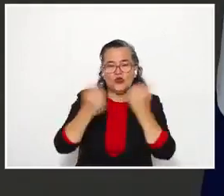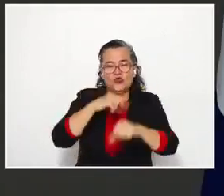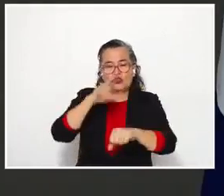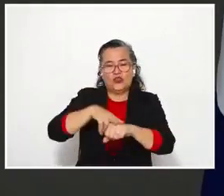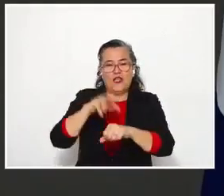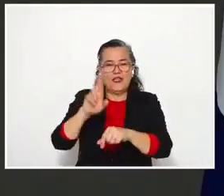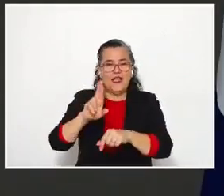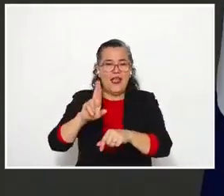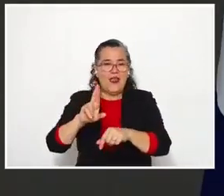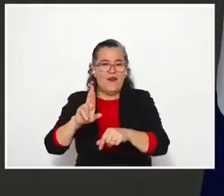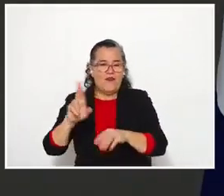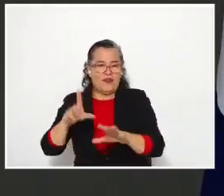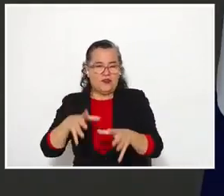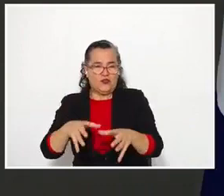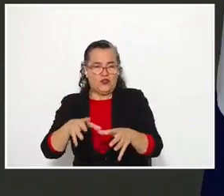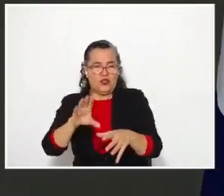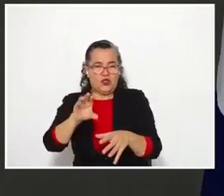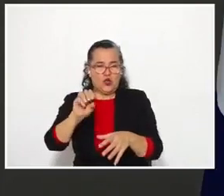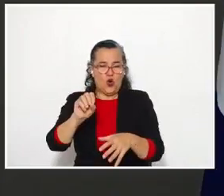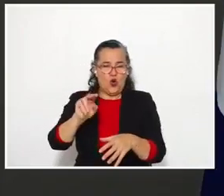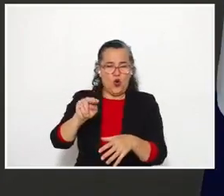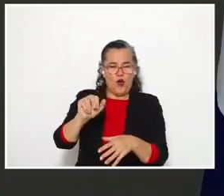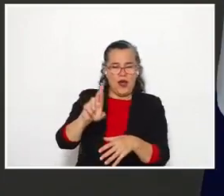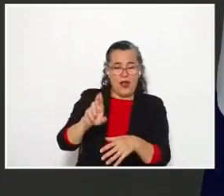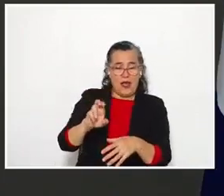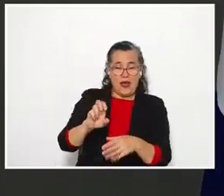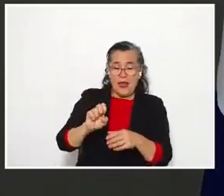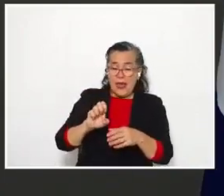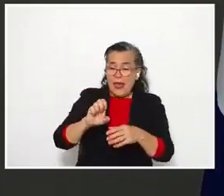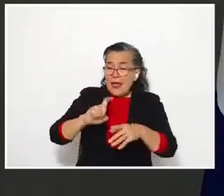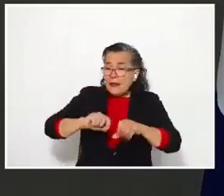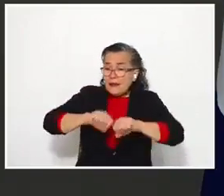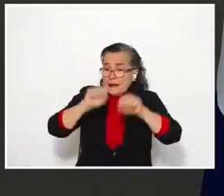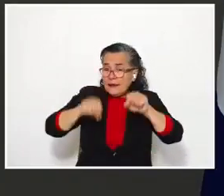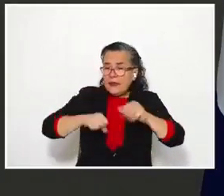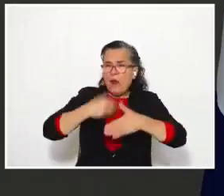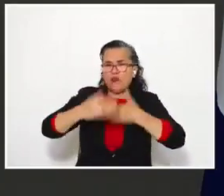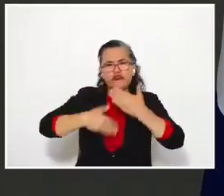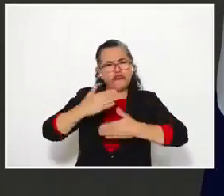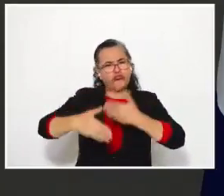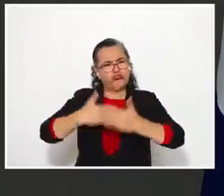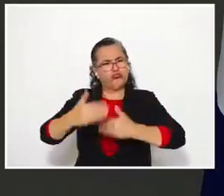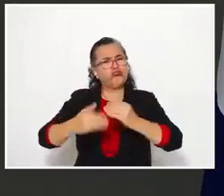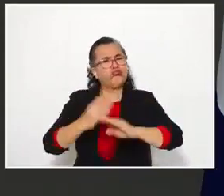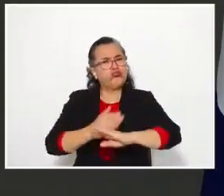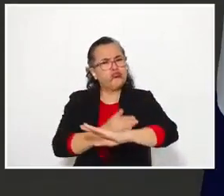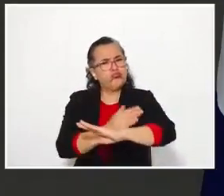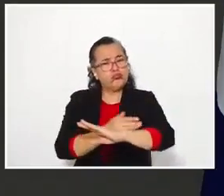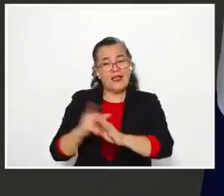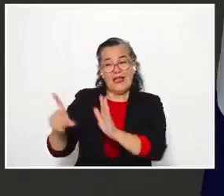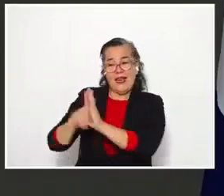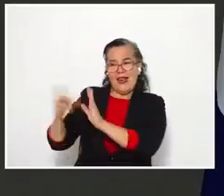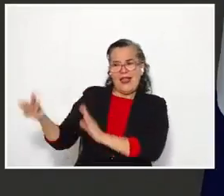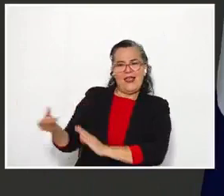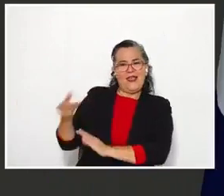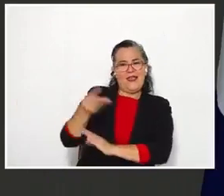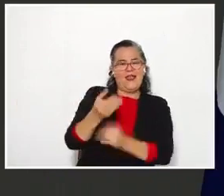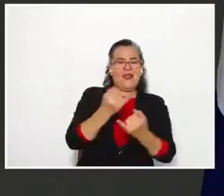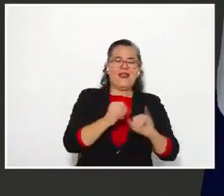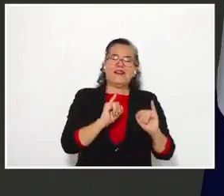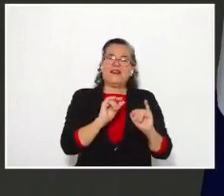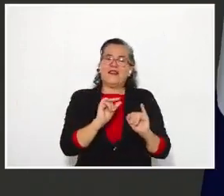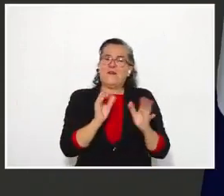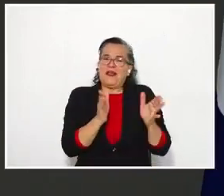Rectores. El sistema ha evolucionado y ahora su ley le otorga una cierta